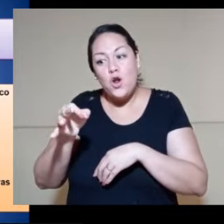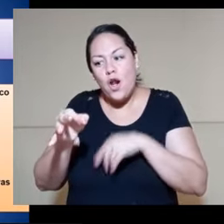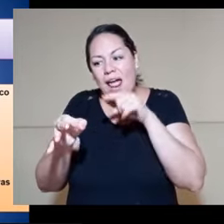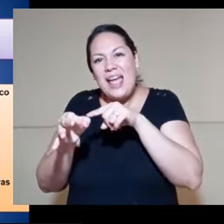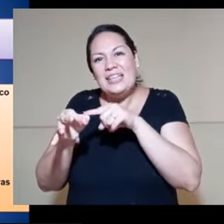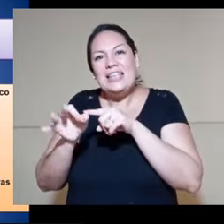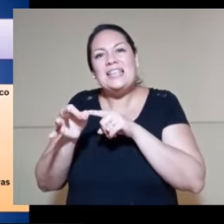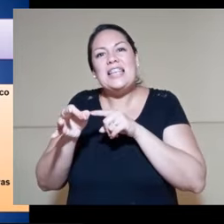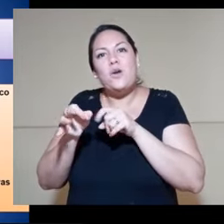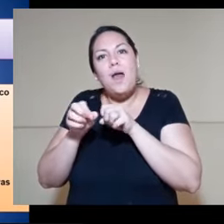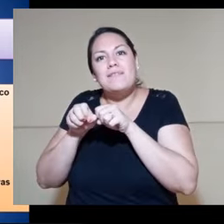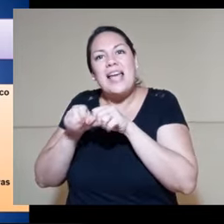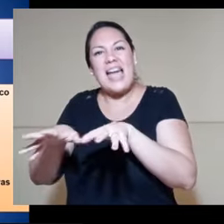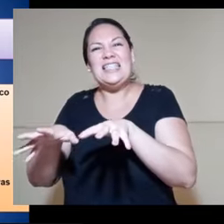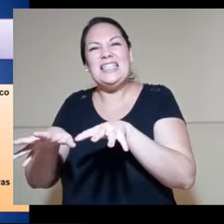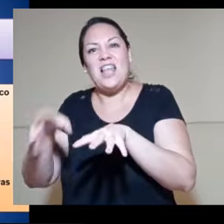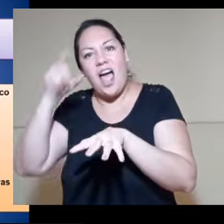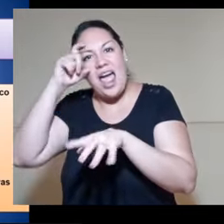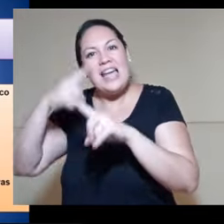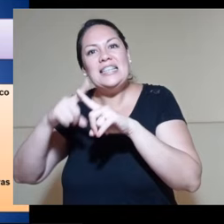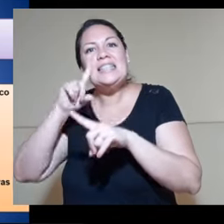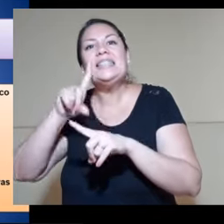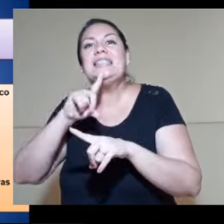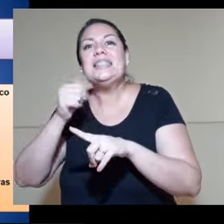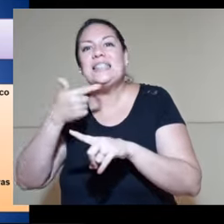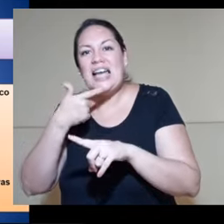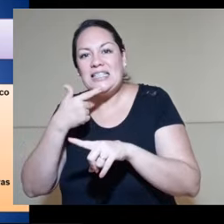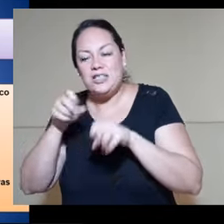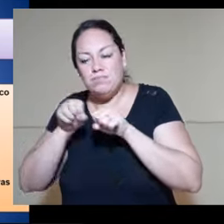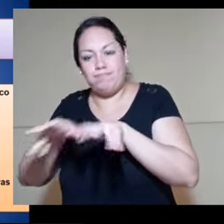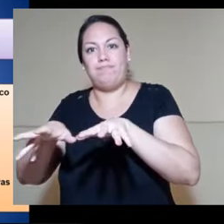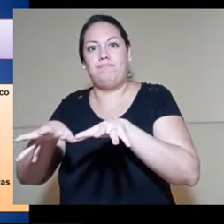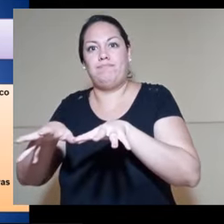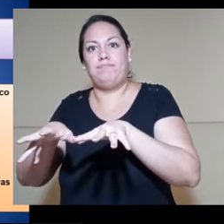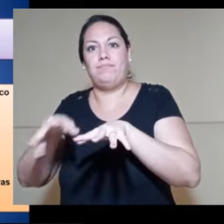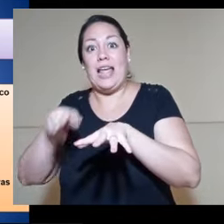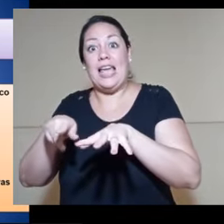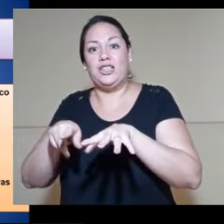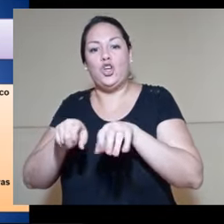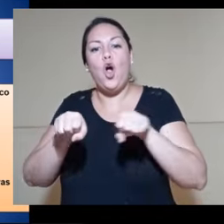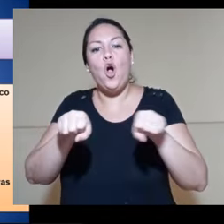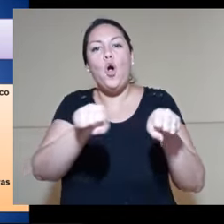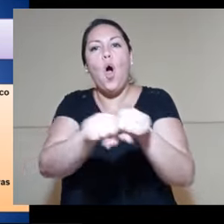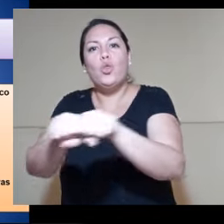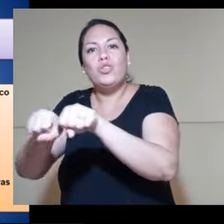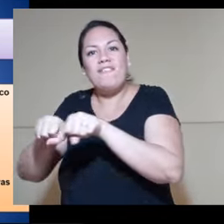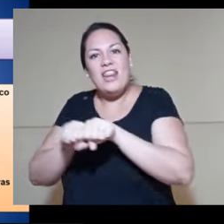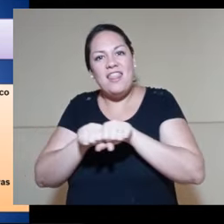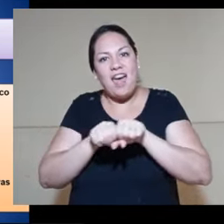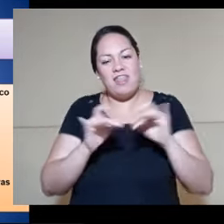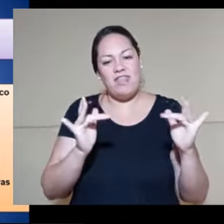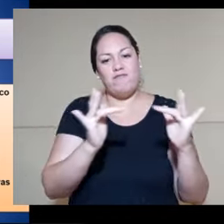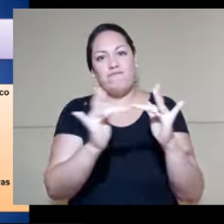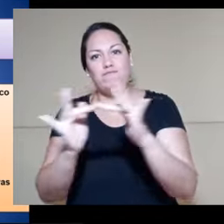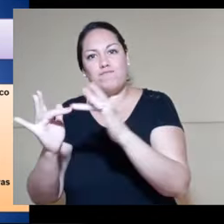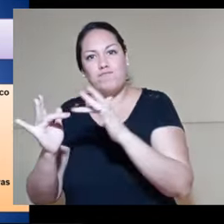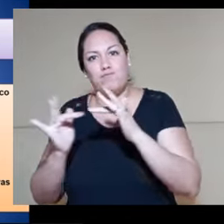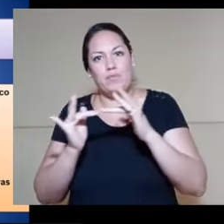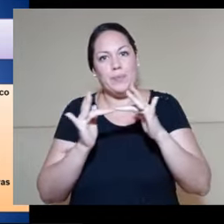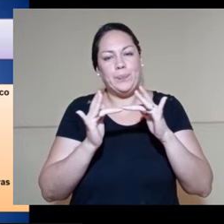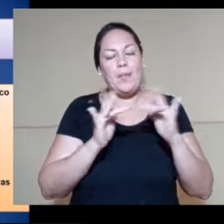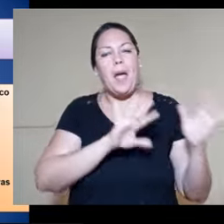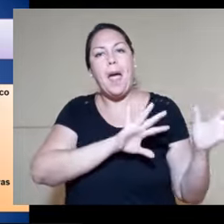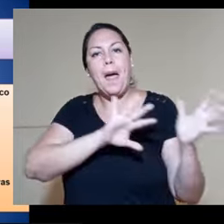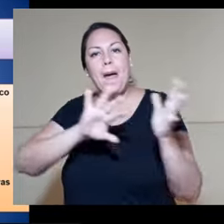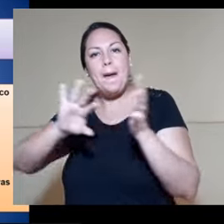otra, las neuronas son células que se excitan, ¿ah? Entonces la propiedad de la neurona es la excitabilidad y la conductibilidad, que no lo tiene ninguna